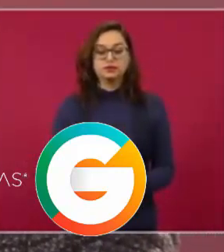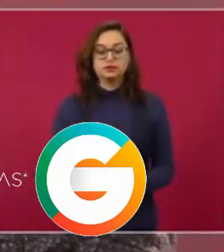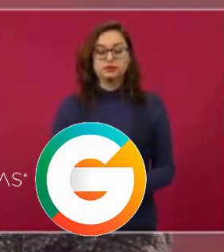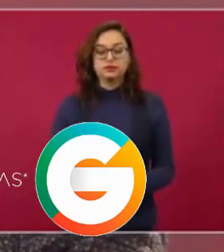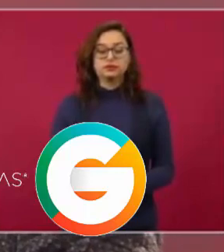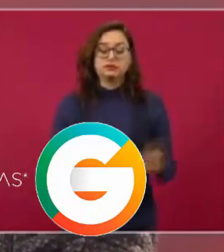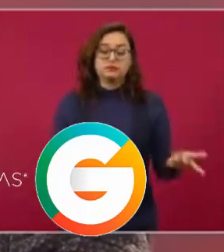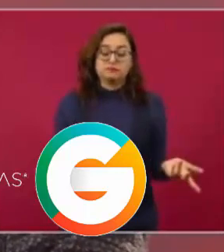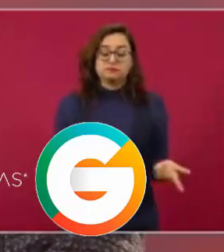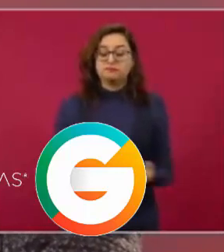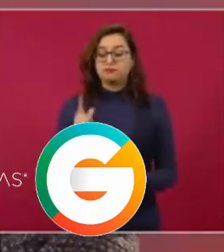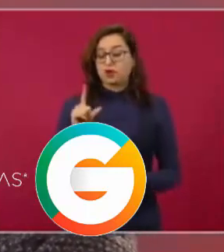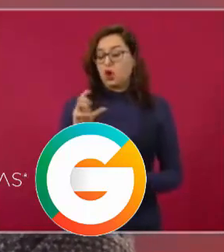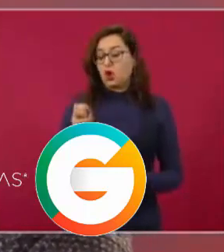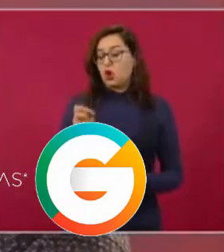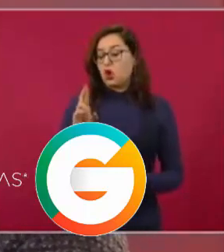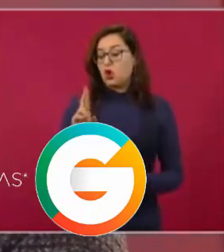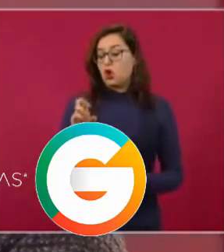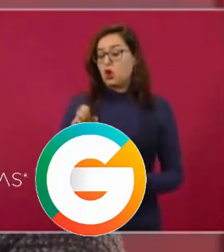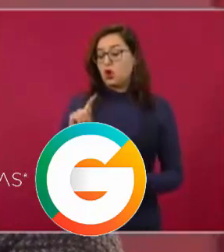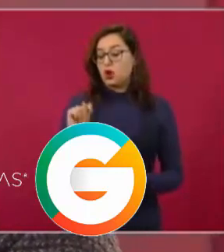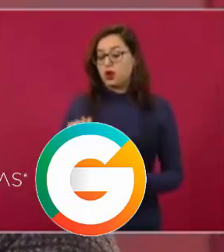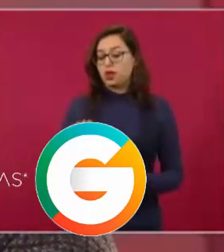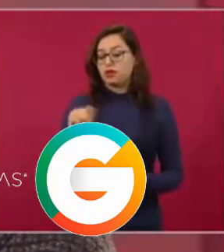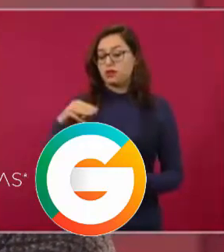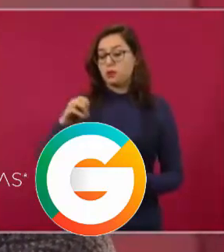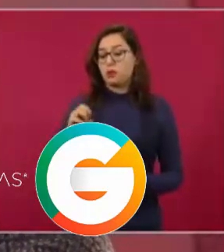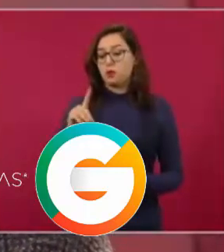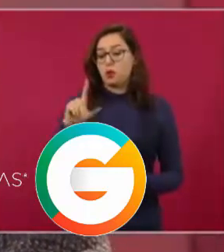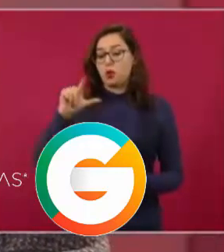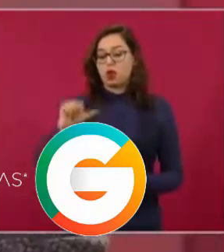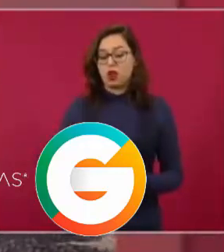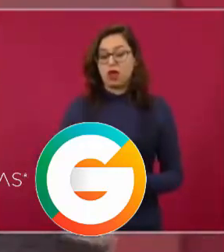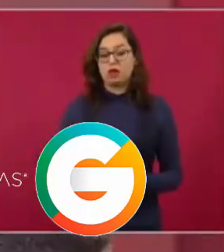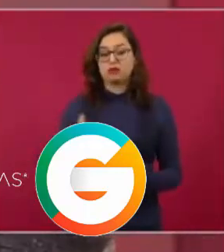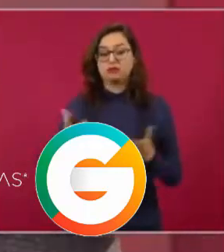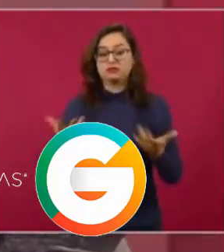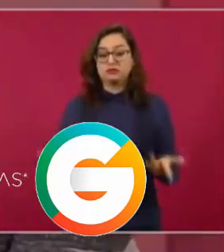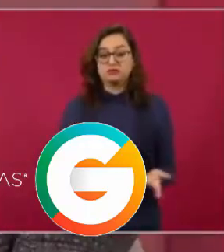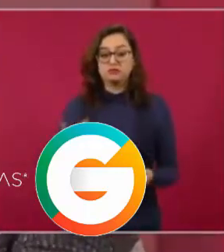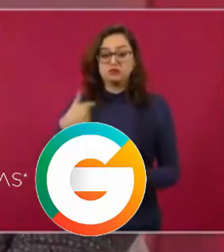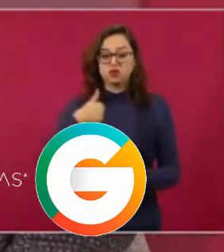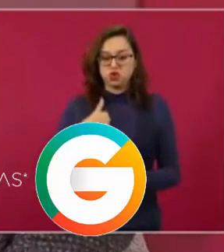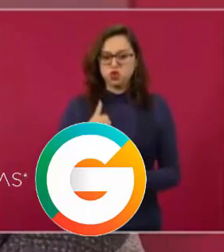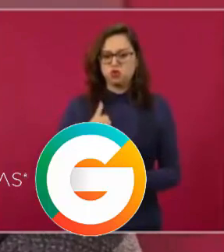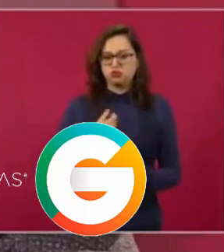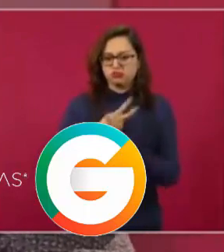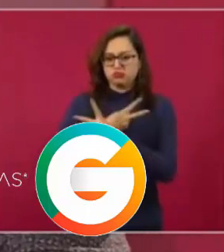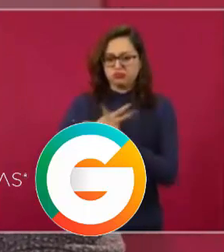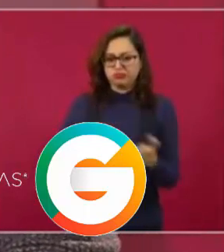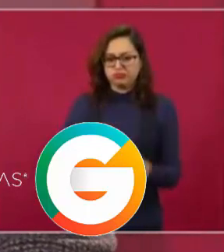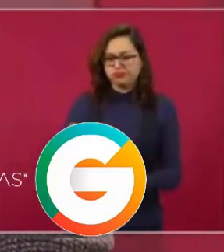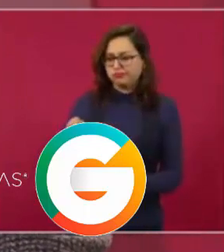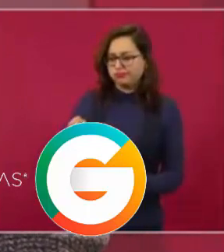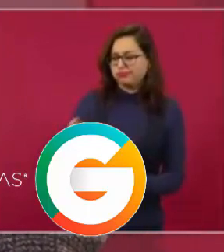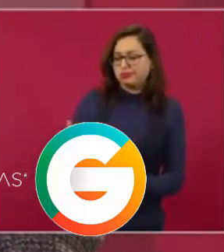lo de Mola. ¿Cómo lo definí? Me faltó una palabra.